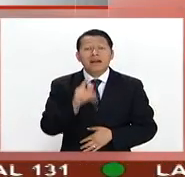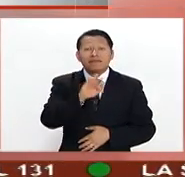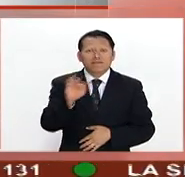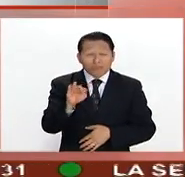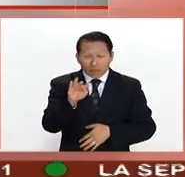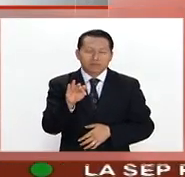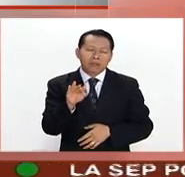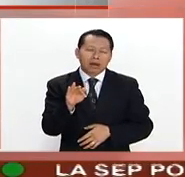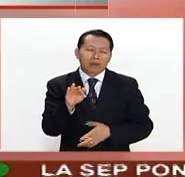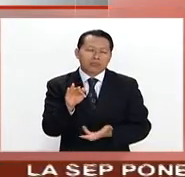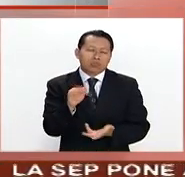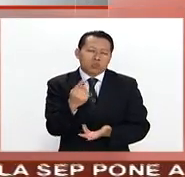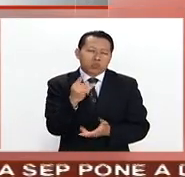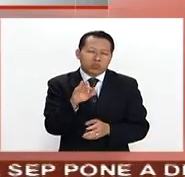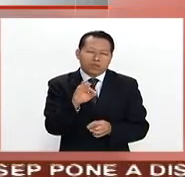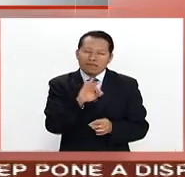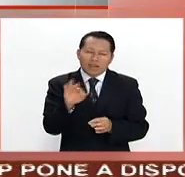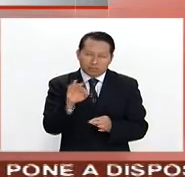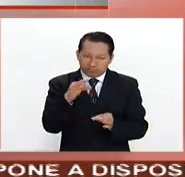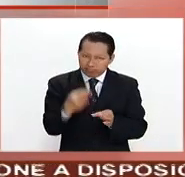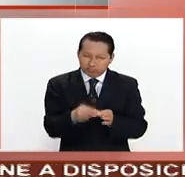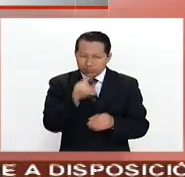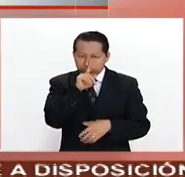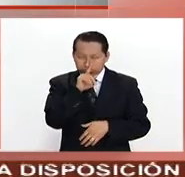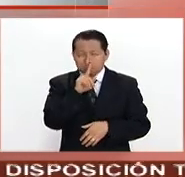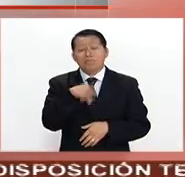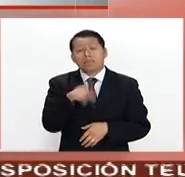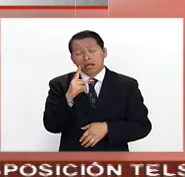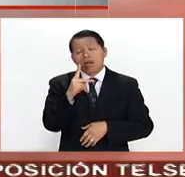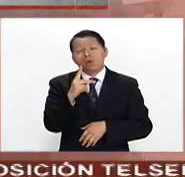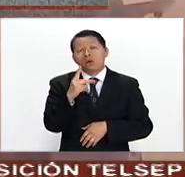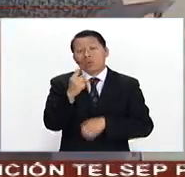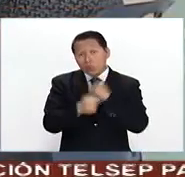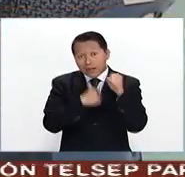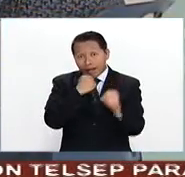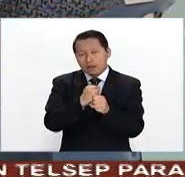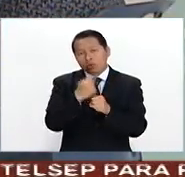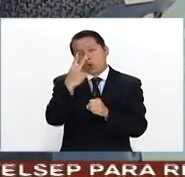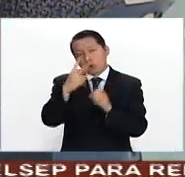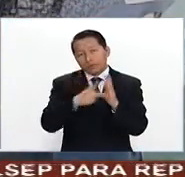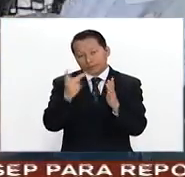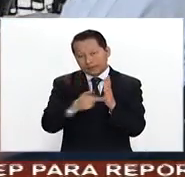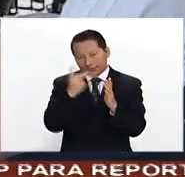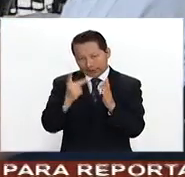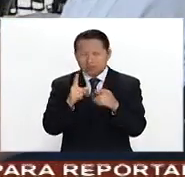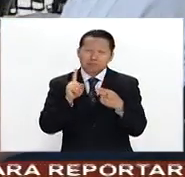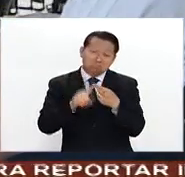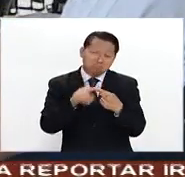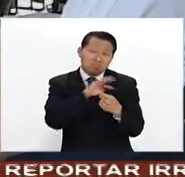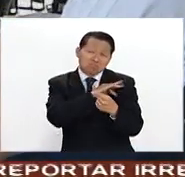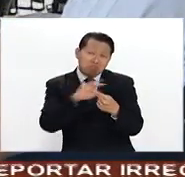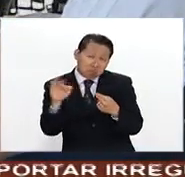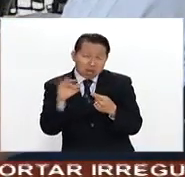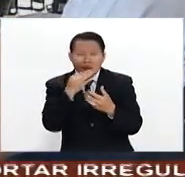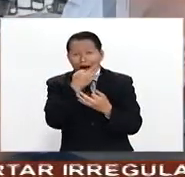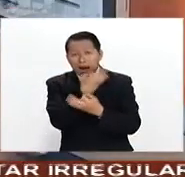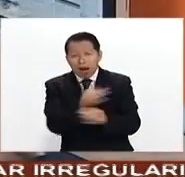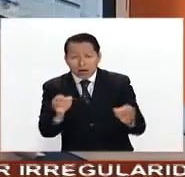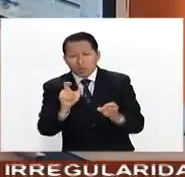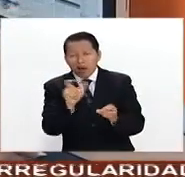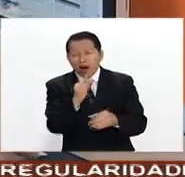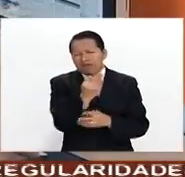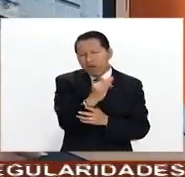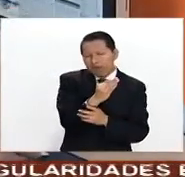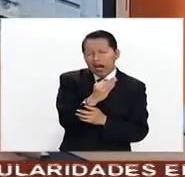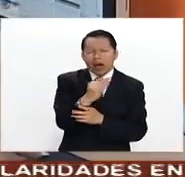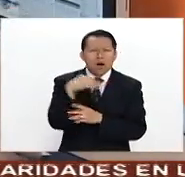fecha específica, pero tenemos dos convocatorias al año. La primera puede publicarse ya sea febrero o